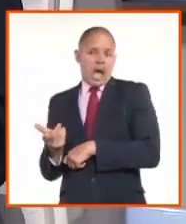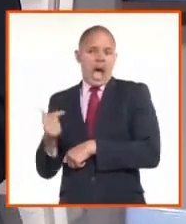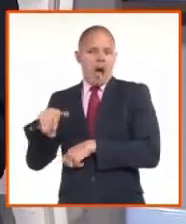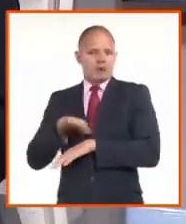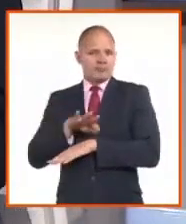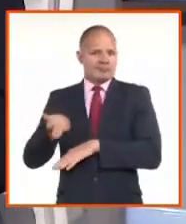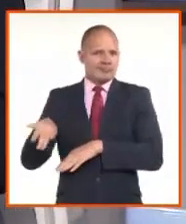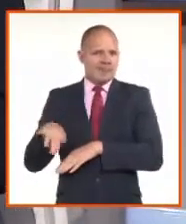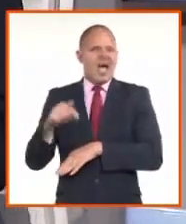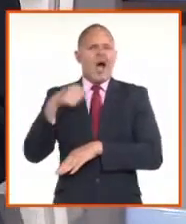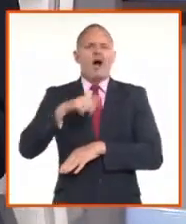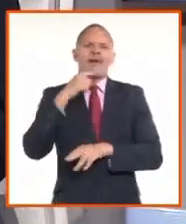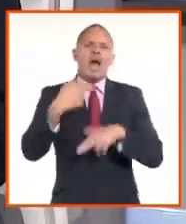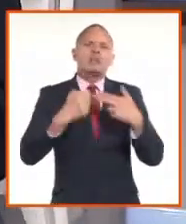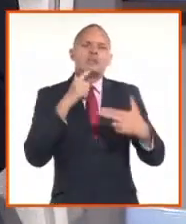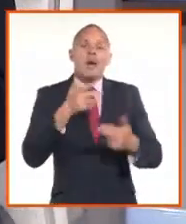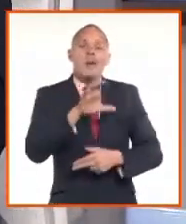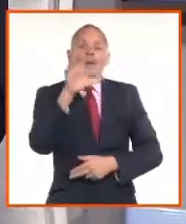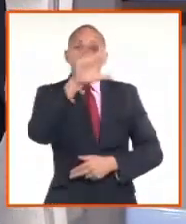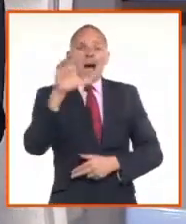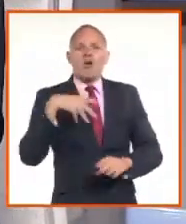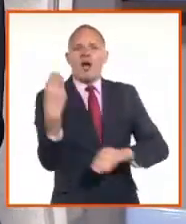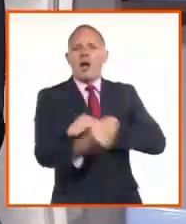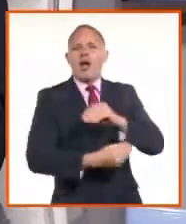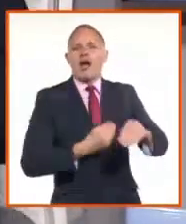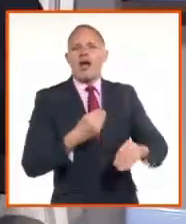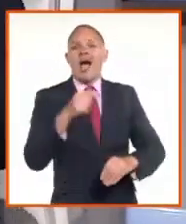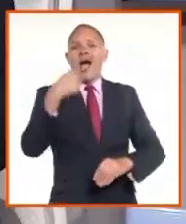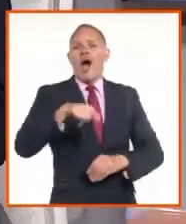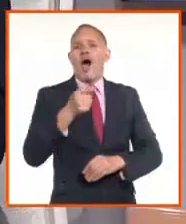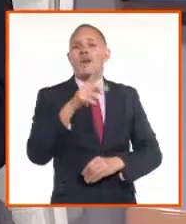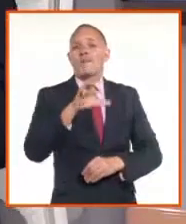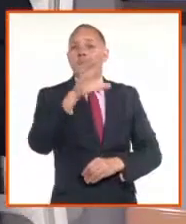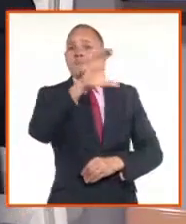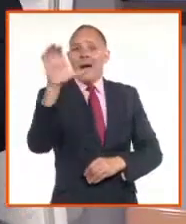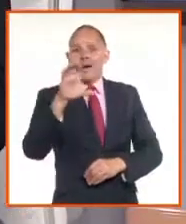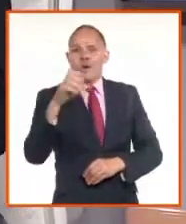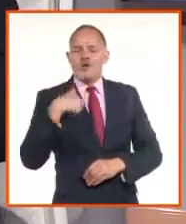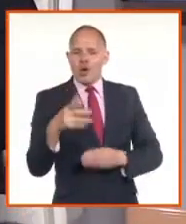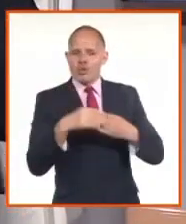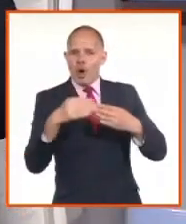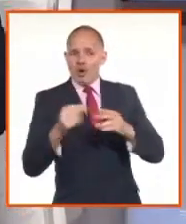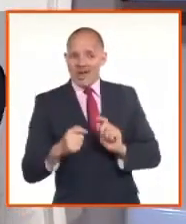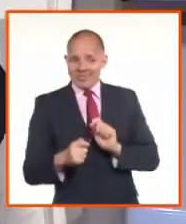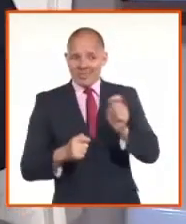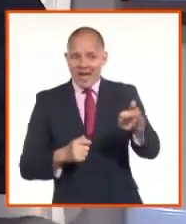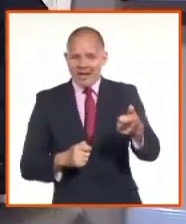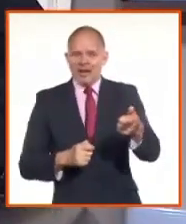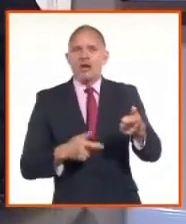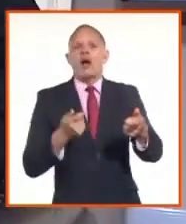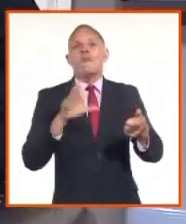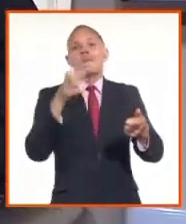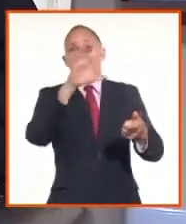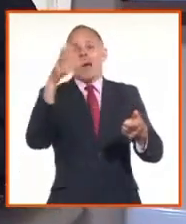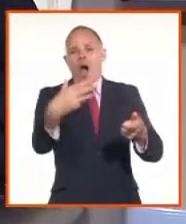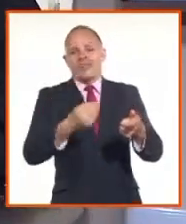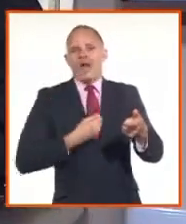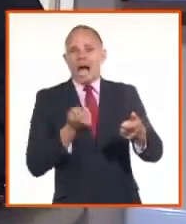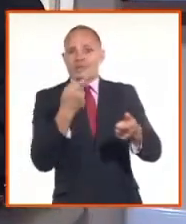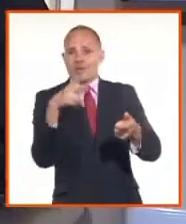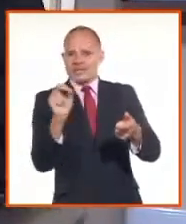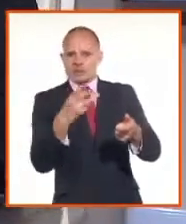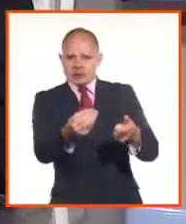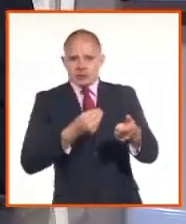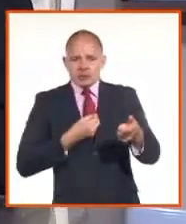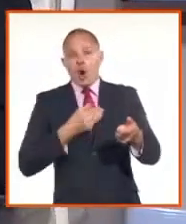posibilidad que se está abriendo de que las personas que tienen un dólar en efectivo o en efectivo pueden legalmente cambiarlo con moneda nacional por